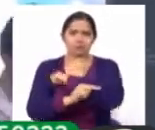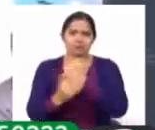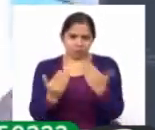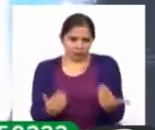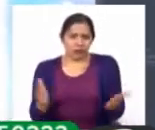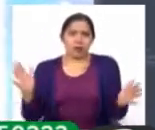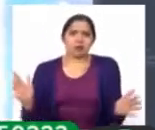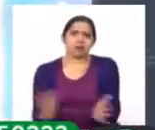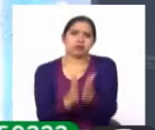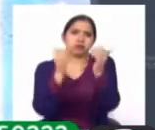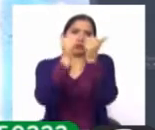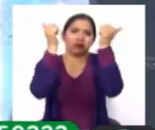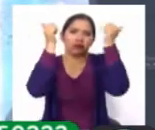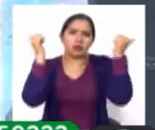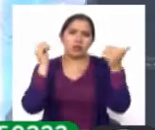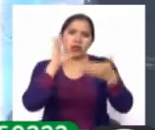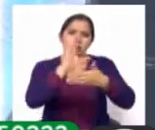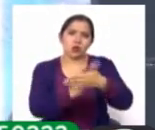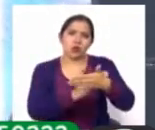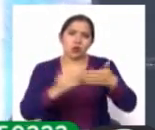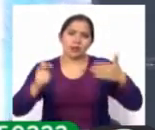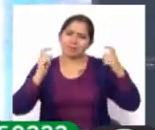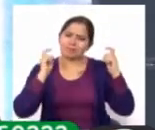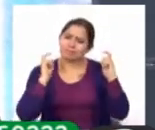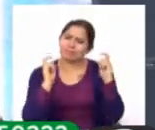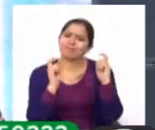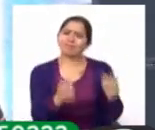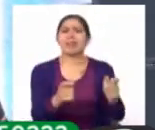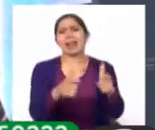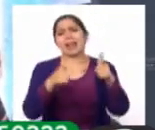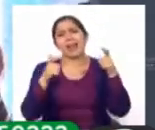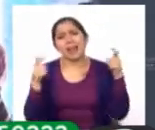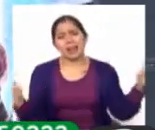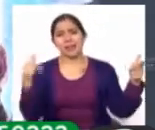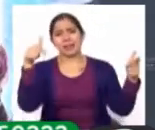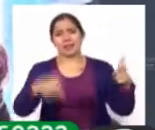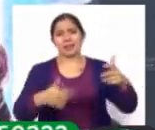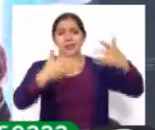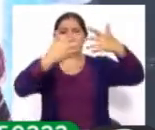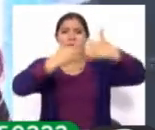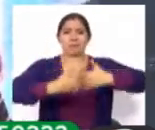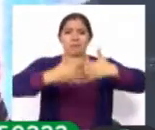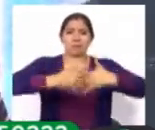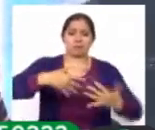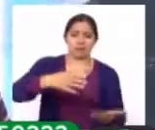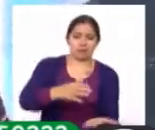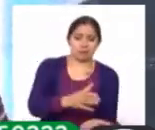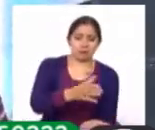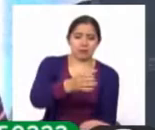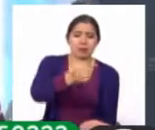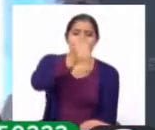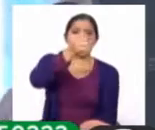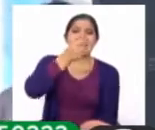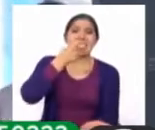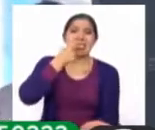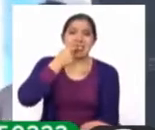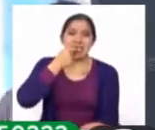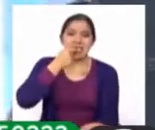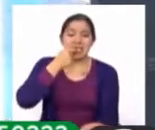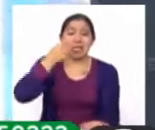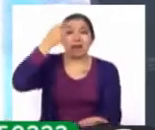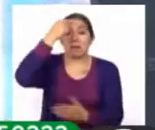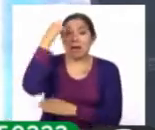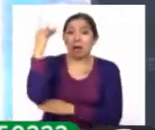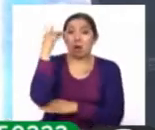Chuquisaca, este gran regalo a Chuquisaca, la fábrica de botellas para Bolivia,